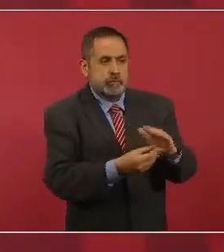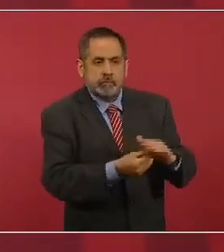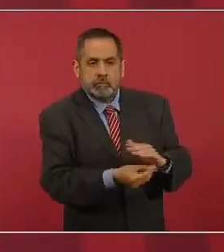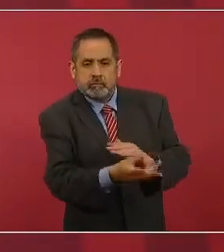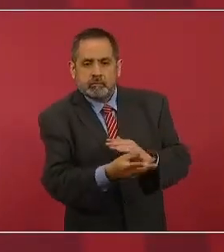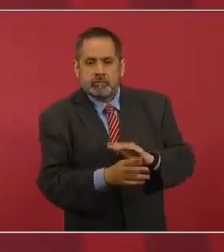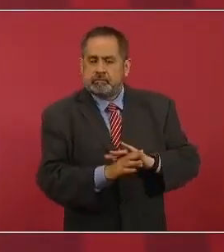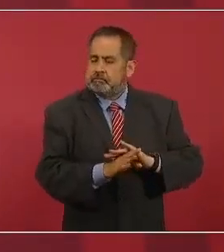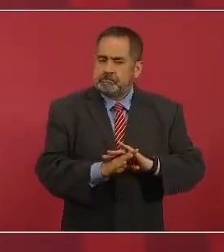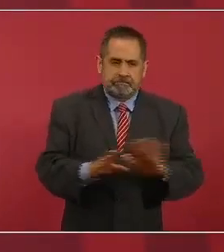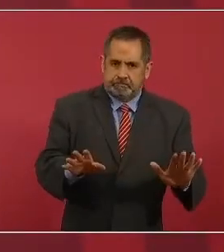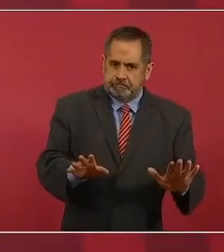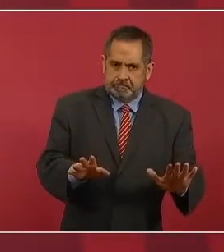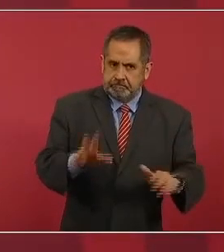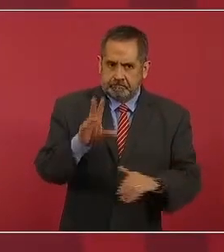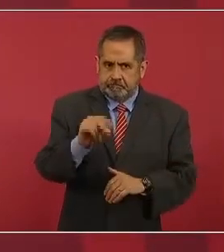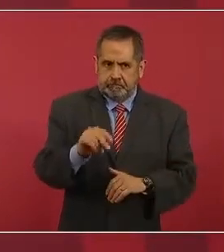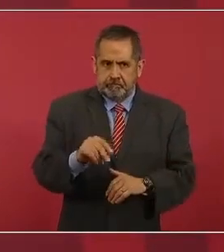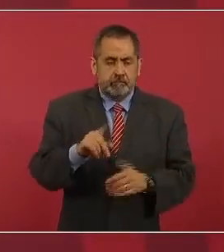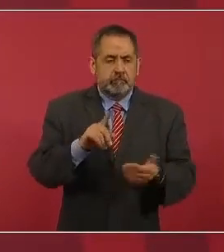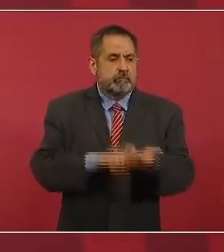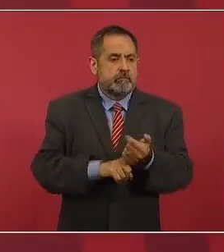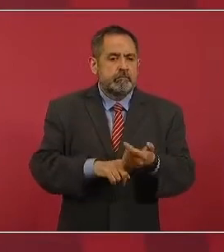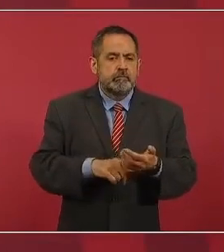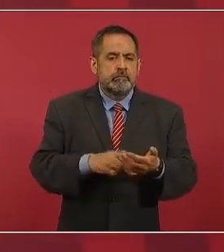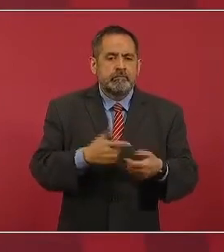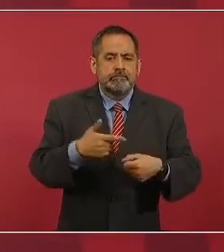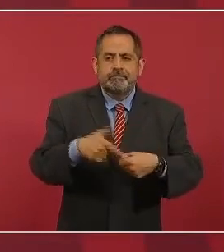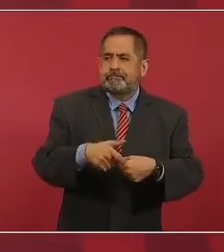permite el huachicol,